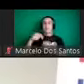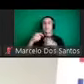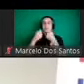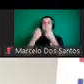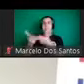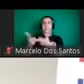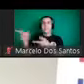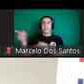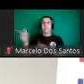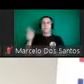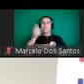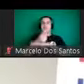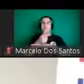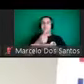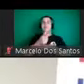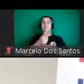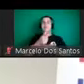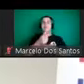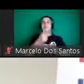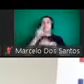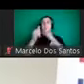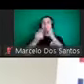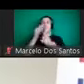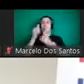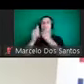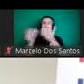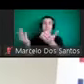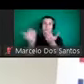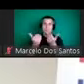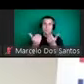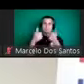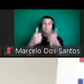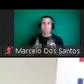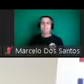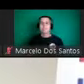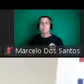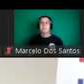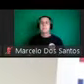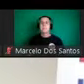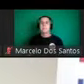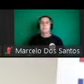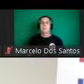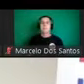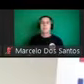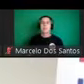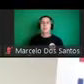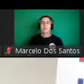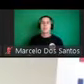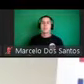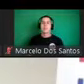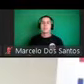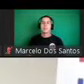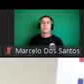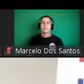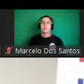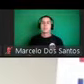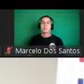con algunos problemas técnicos. Paisa de Carú, doña María Gloria, en mi papel, Upi.